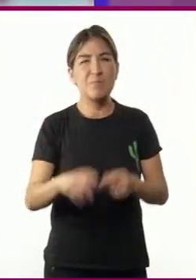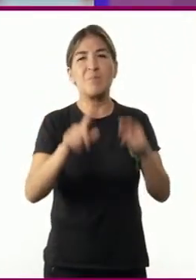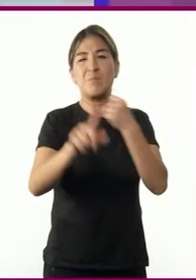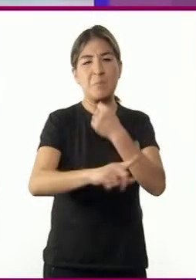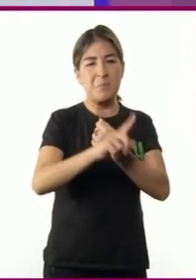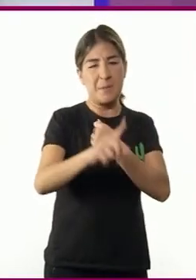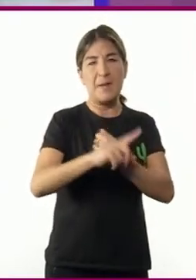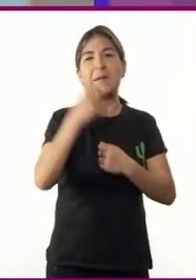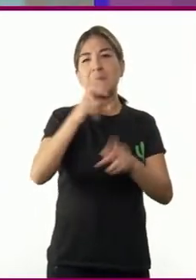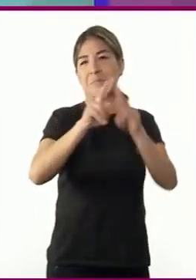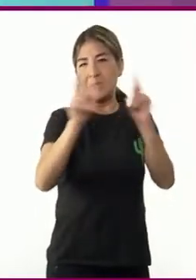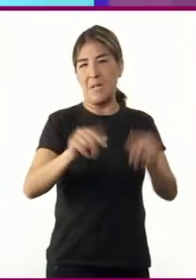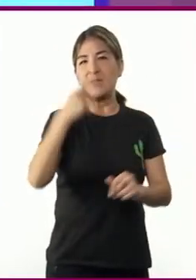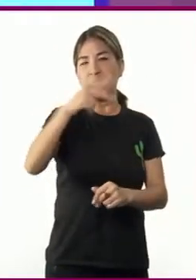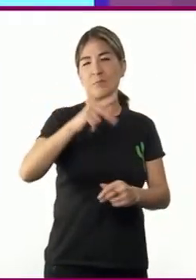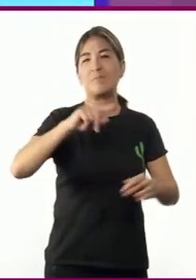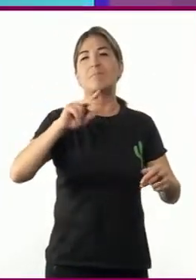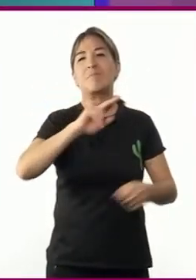sus naciones.